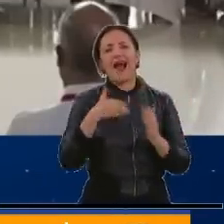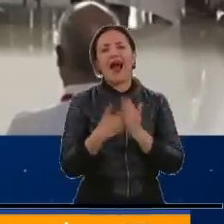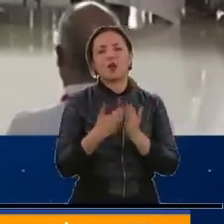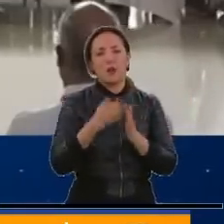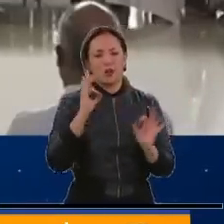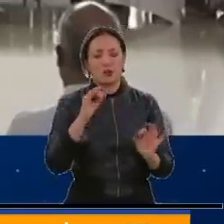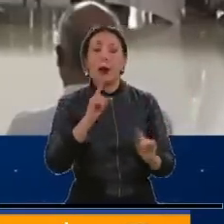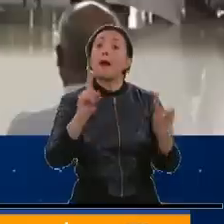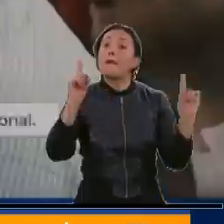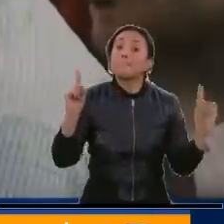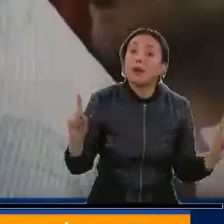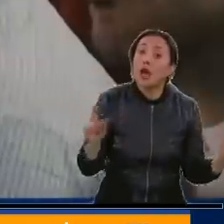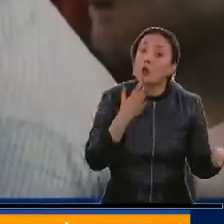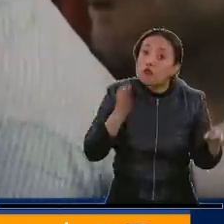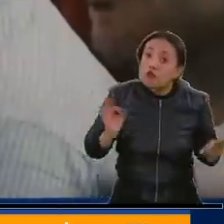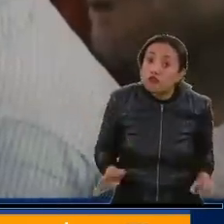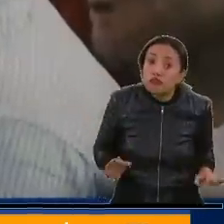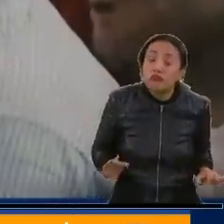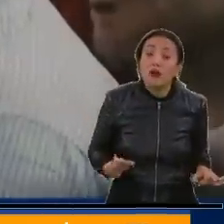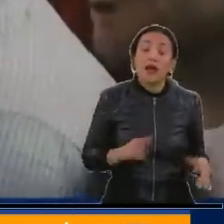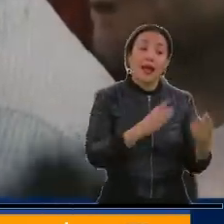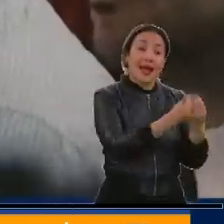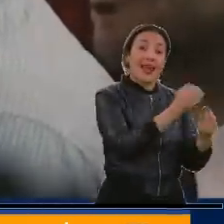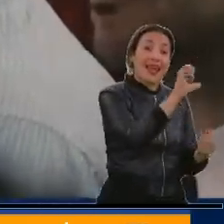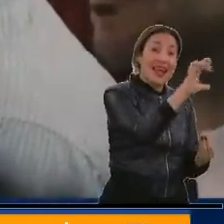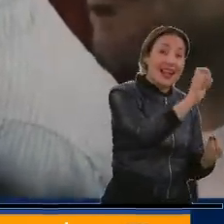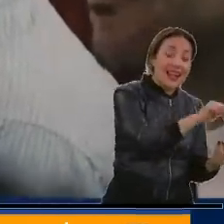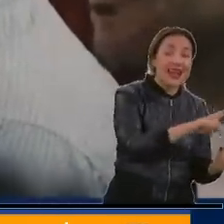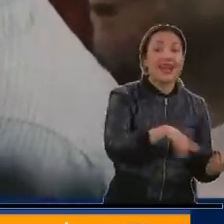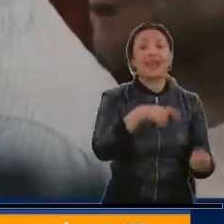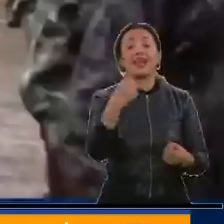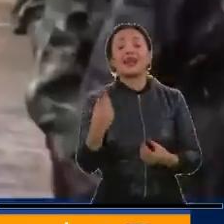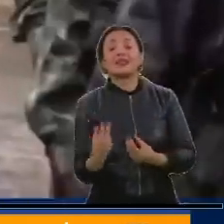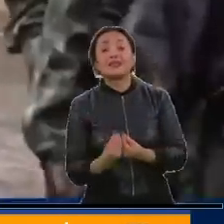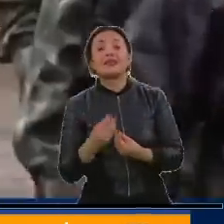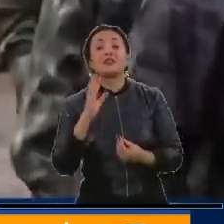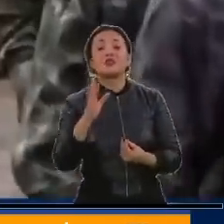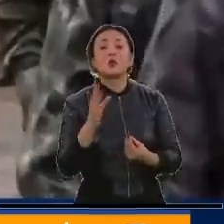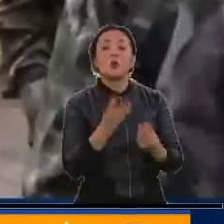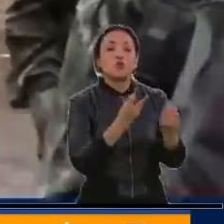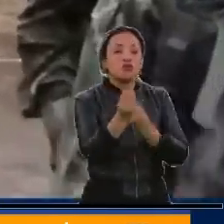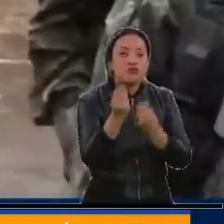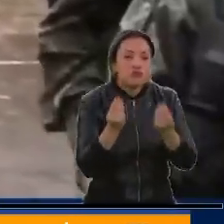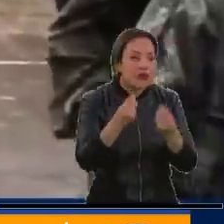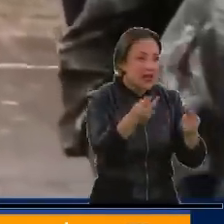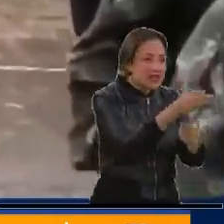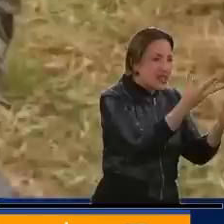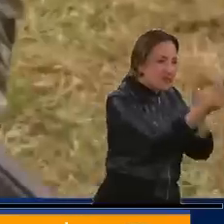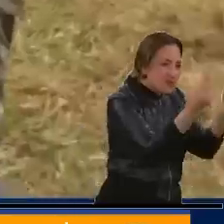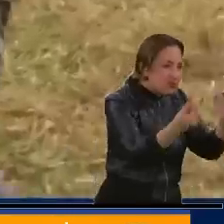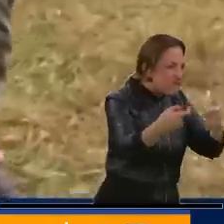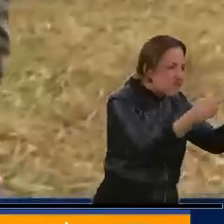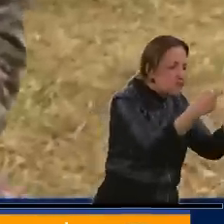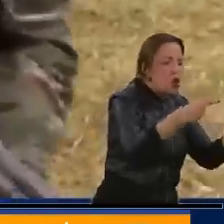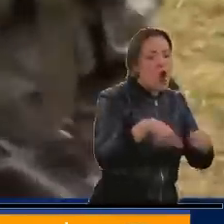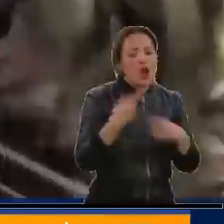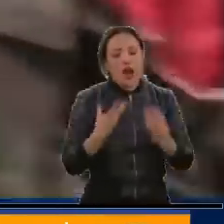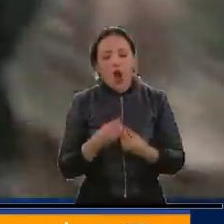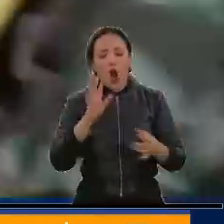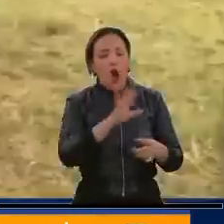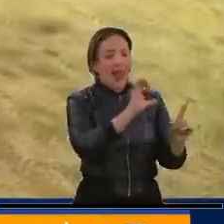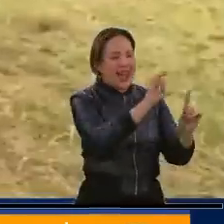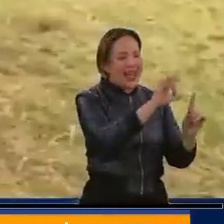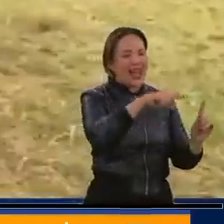lo real es que el enfrentamiento entre el ELN y disidencias, el enfrentamiento del ELN y el crimen organizado,